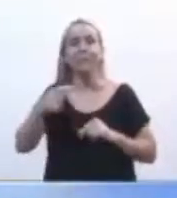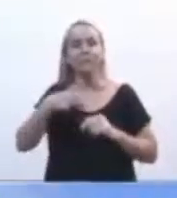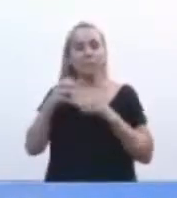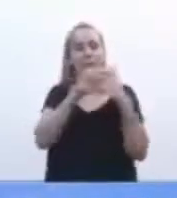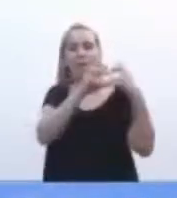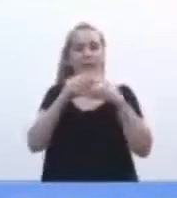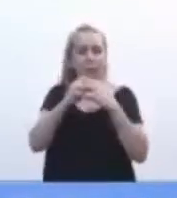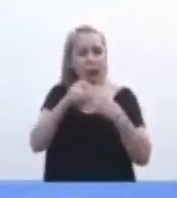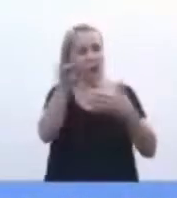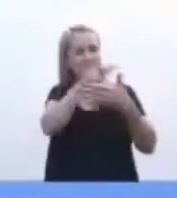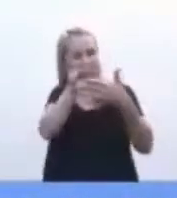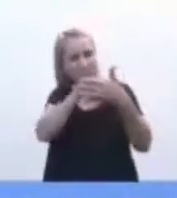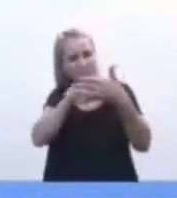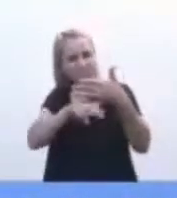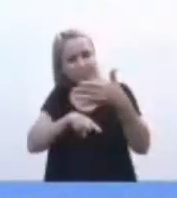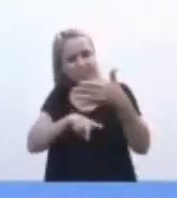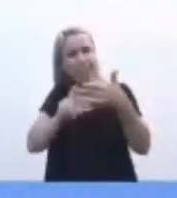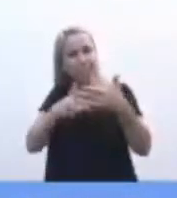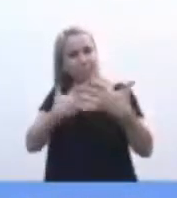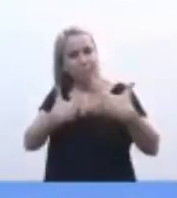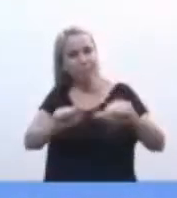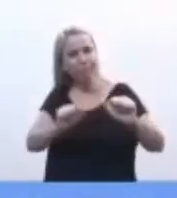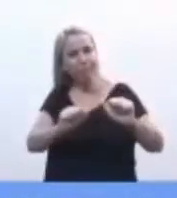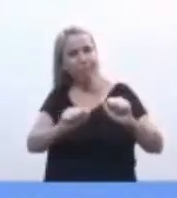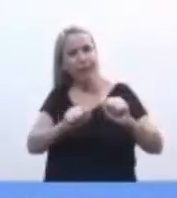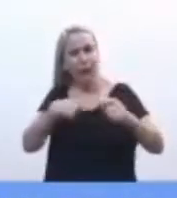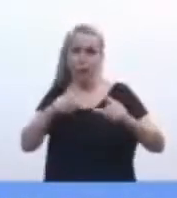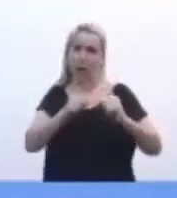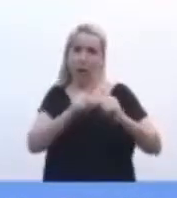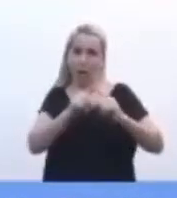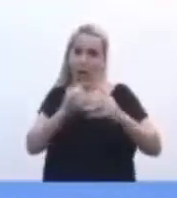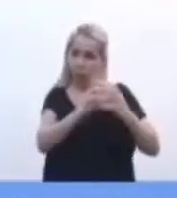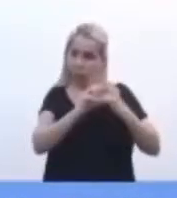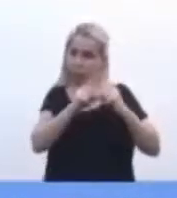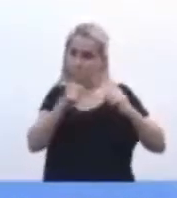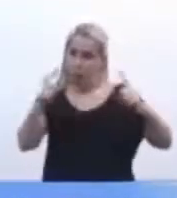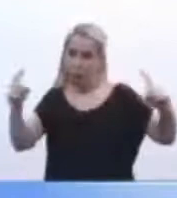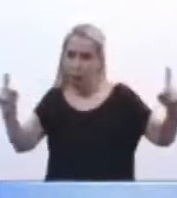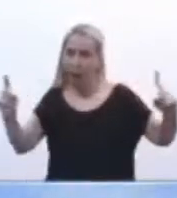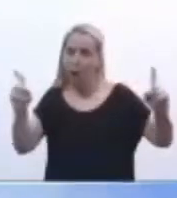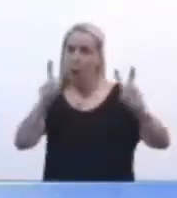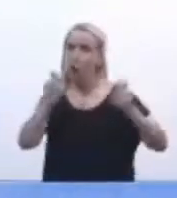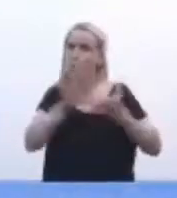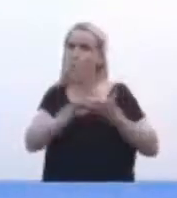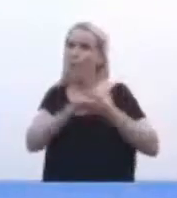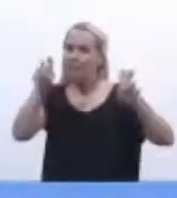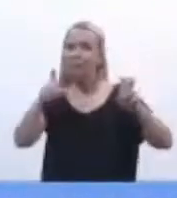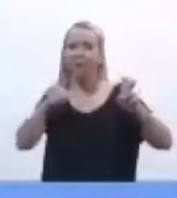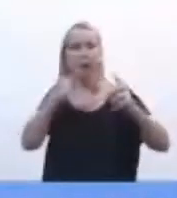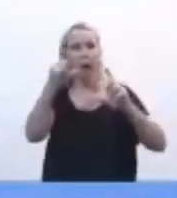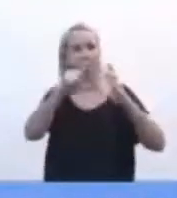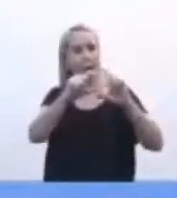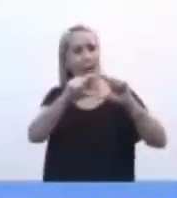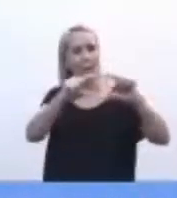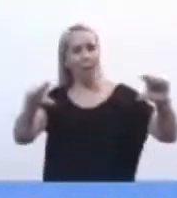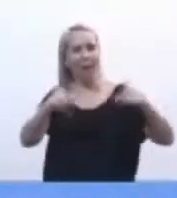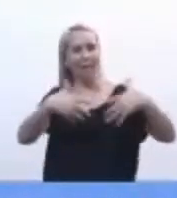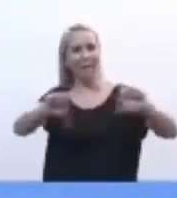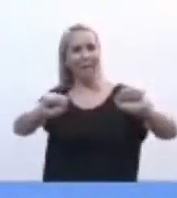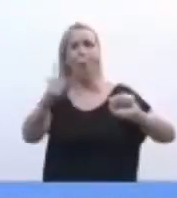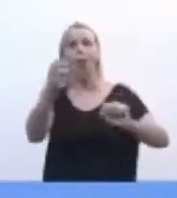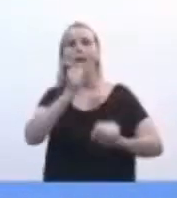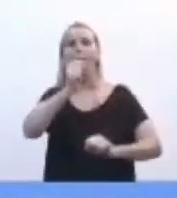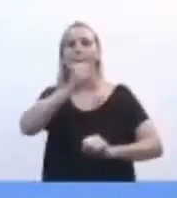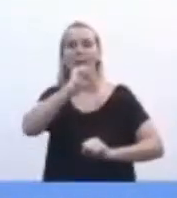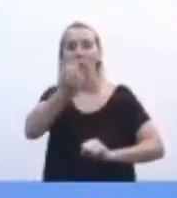debate las lecturas este largo esta larga discusión sobre este tema pequeño párrafo de una periodista